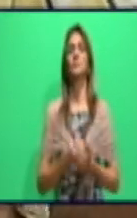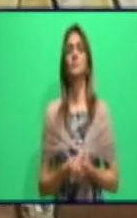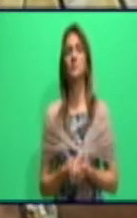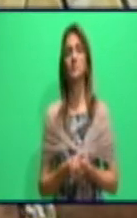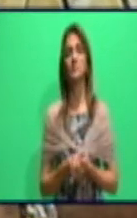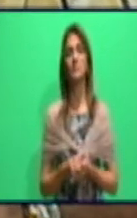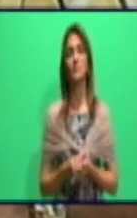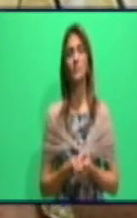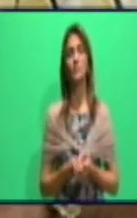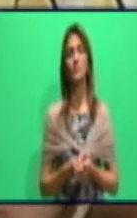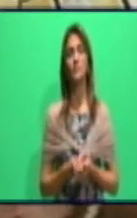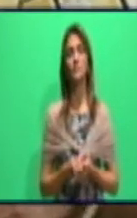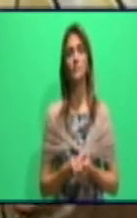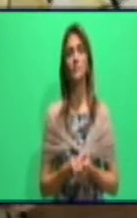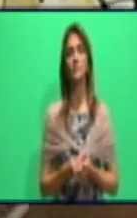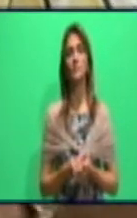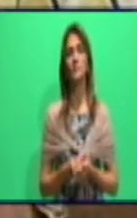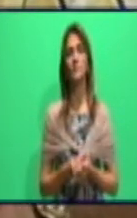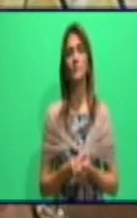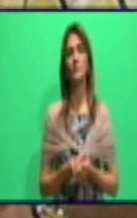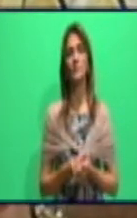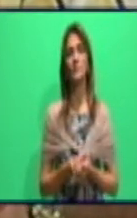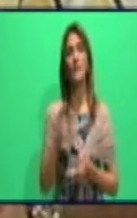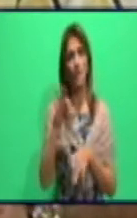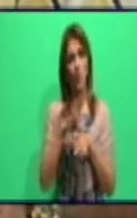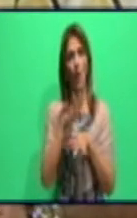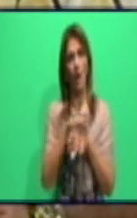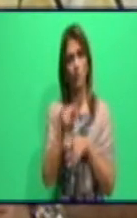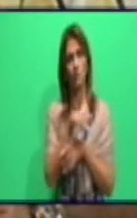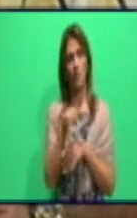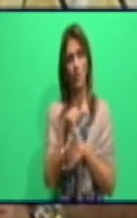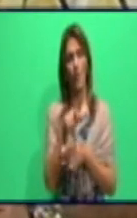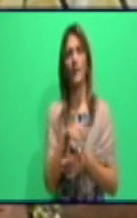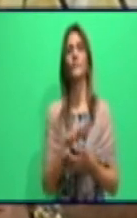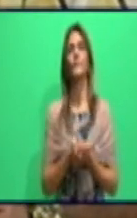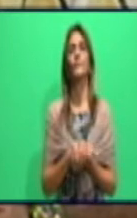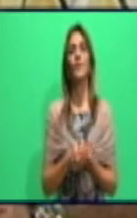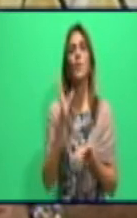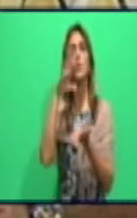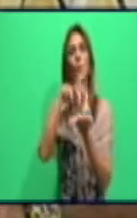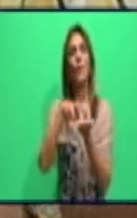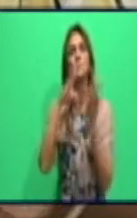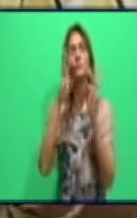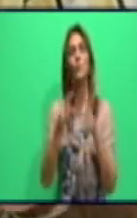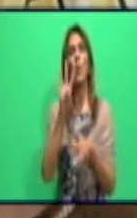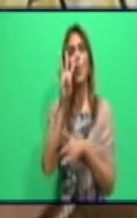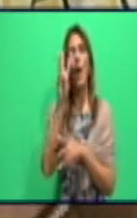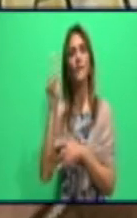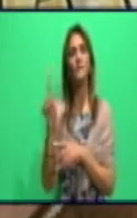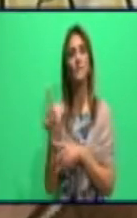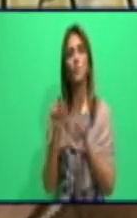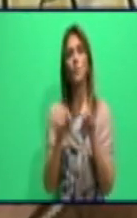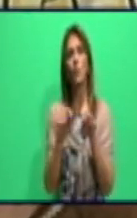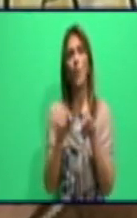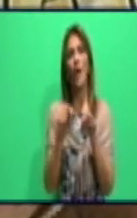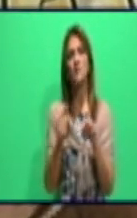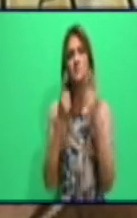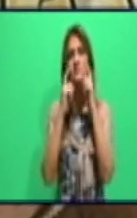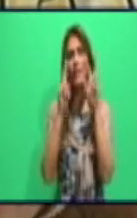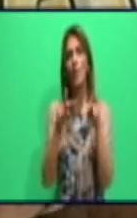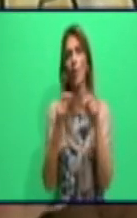en el caso del sector estatal en el propio río cauto en la unidad 41 31 de salau bueno dice desde un faltante de efectivo